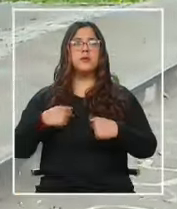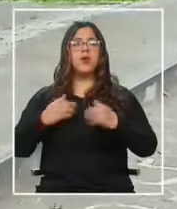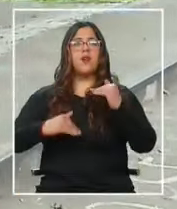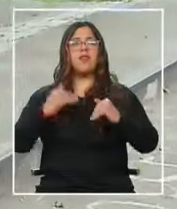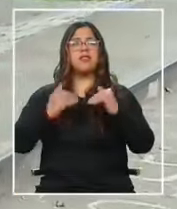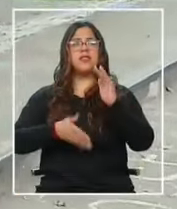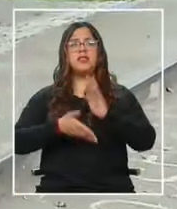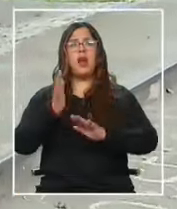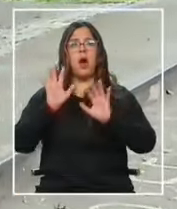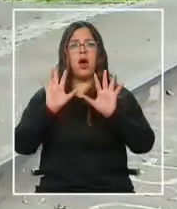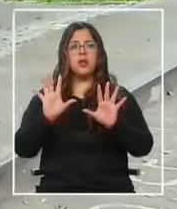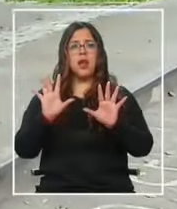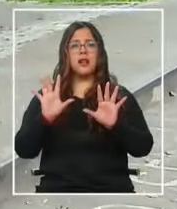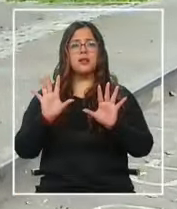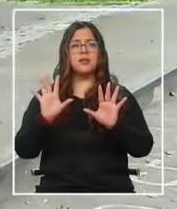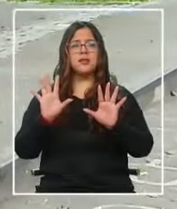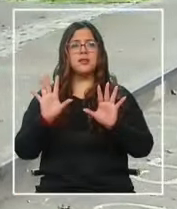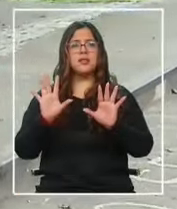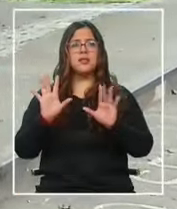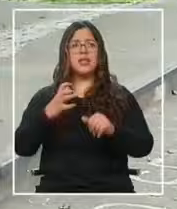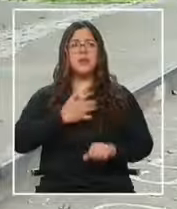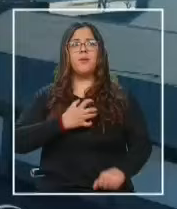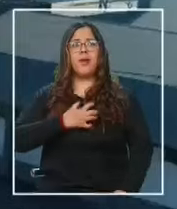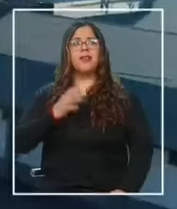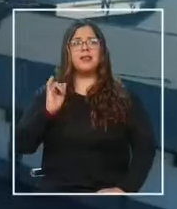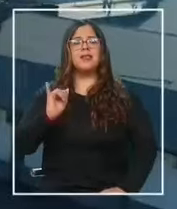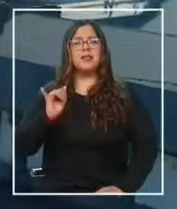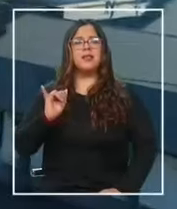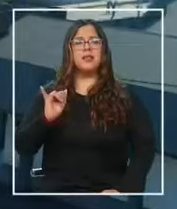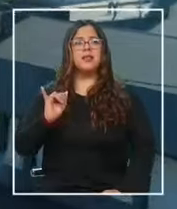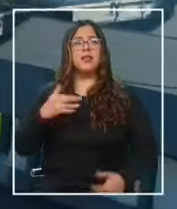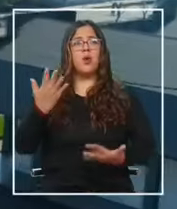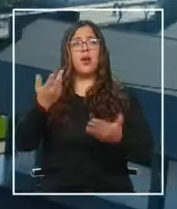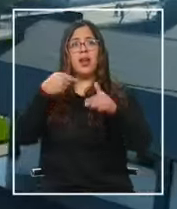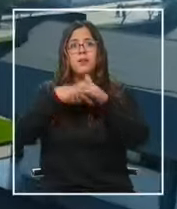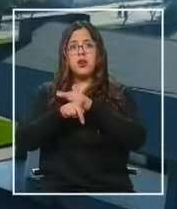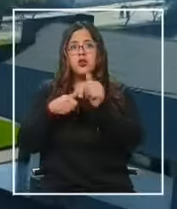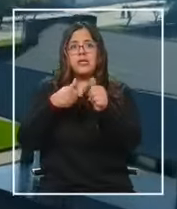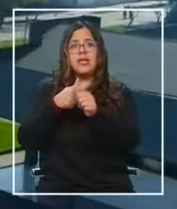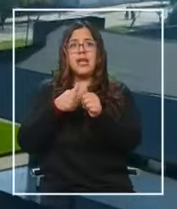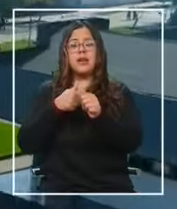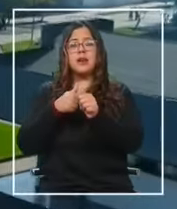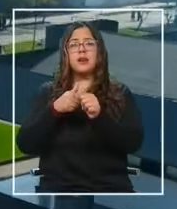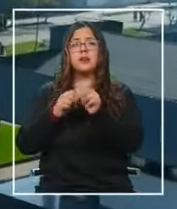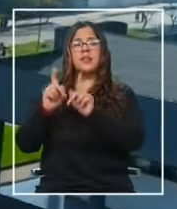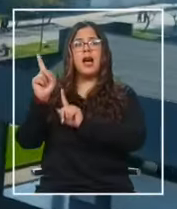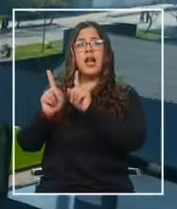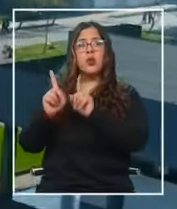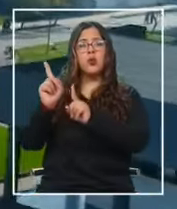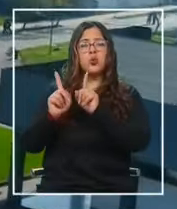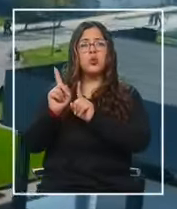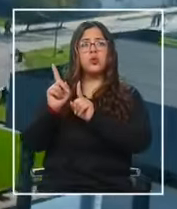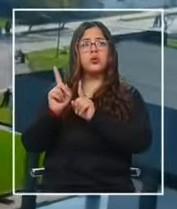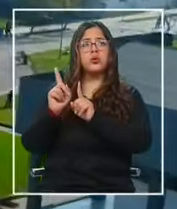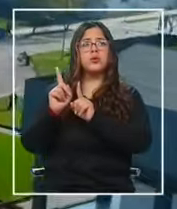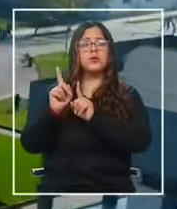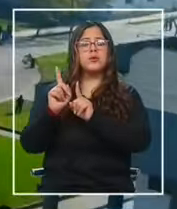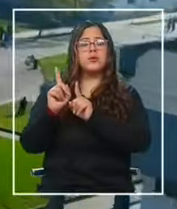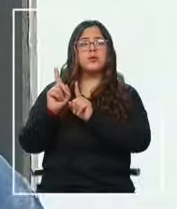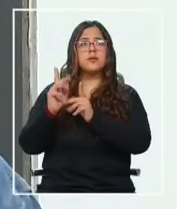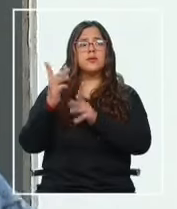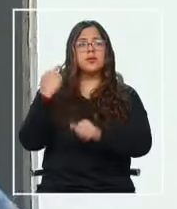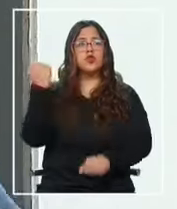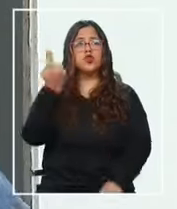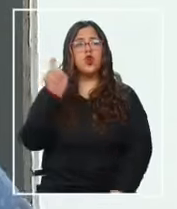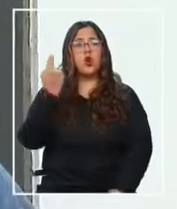veces y da miedo, a pesar de que el metro está ahí nomás. Porque algunos nos vamos quizás